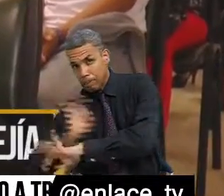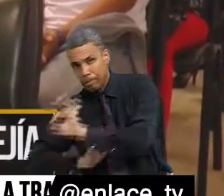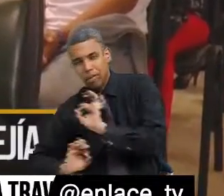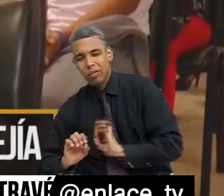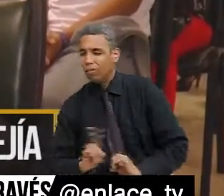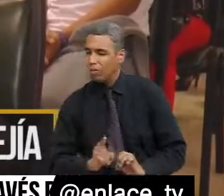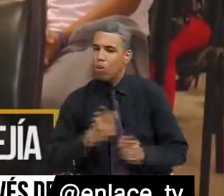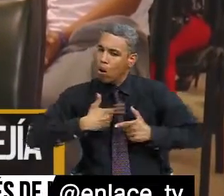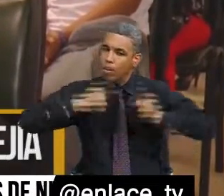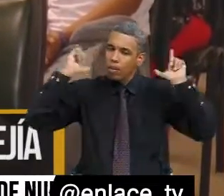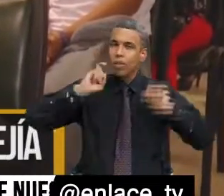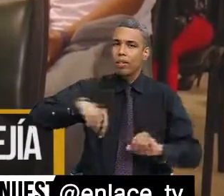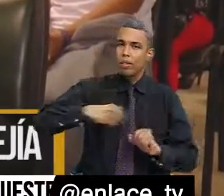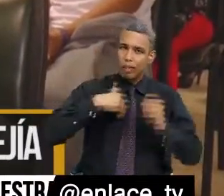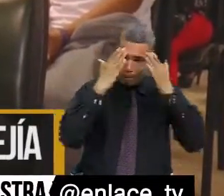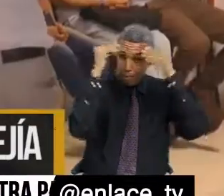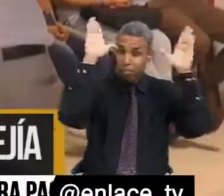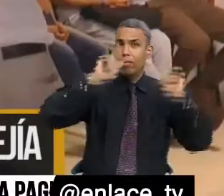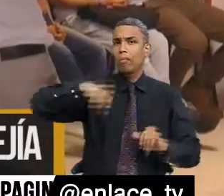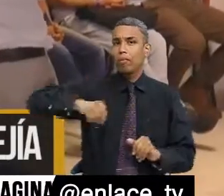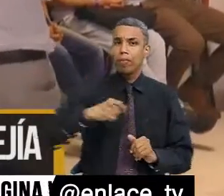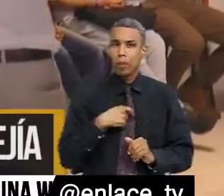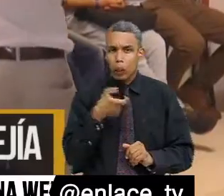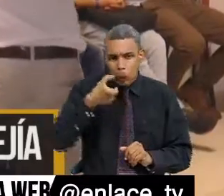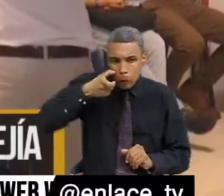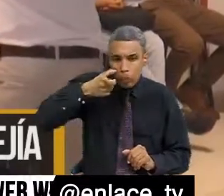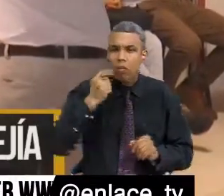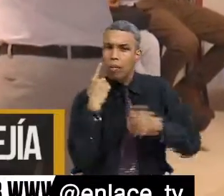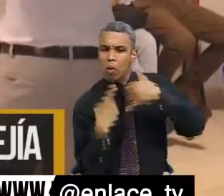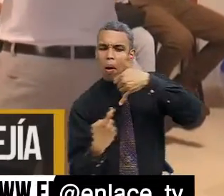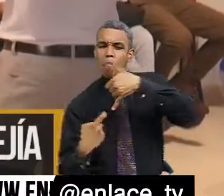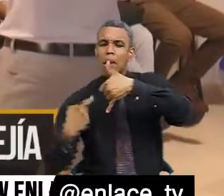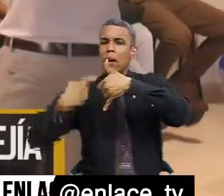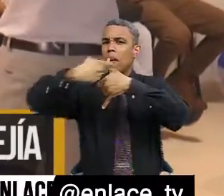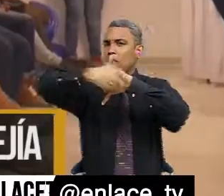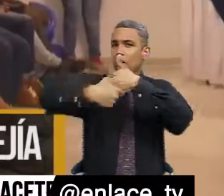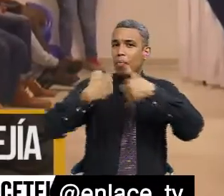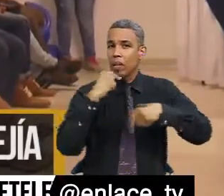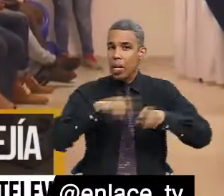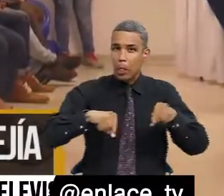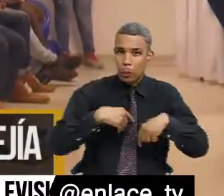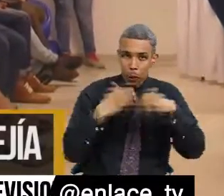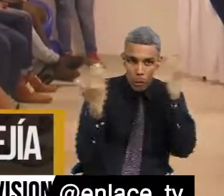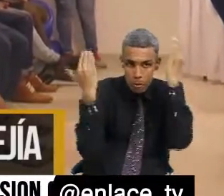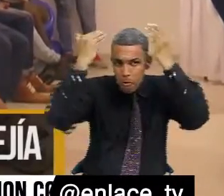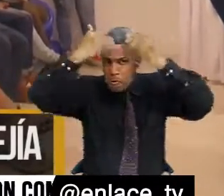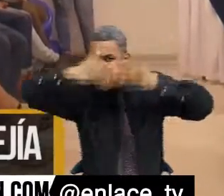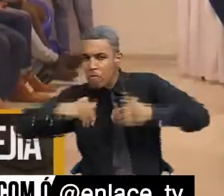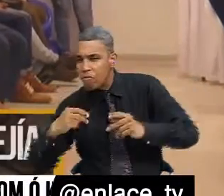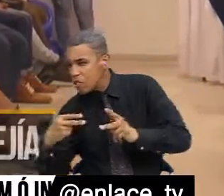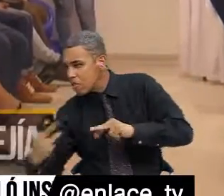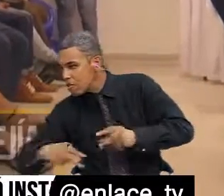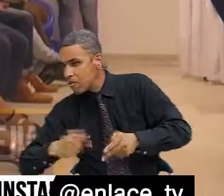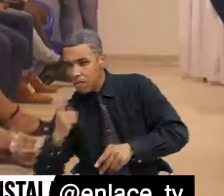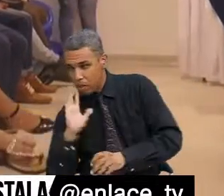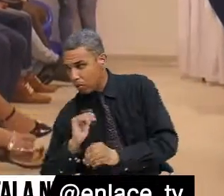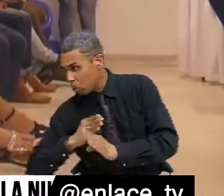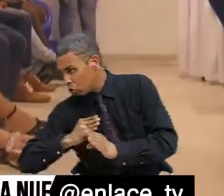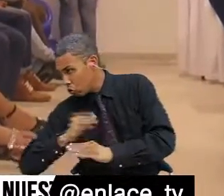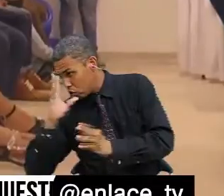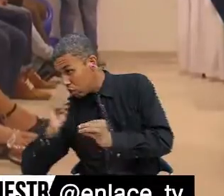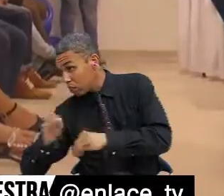cosas, menciona que le pondrán la lupa a las ciudades donde se maneja este sistema para que los colombianos puedan acceder libremente a un empleo